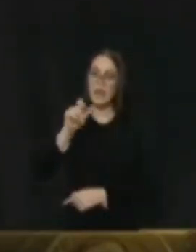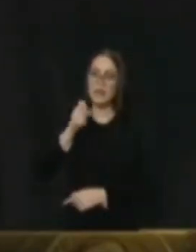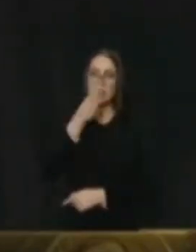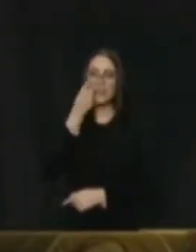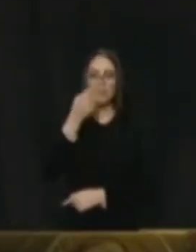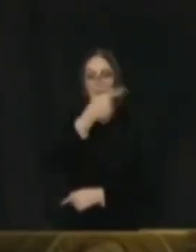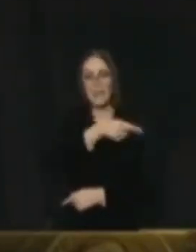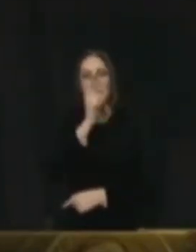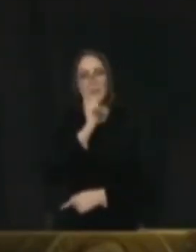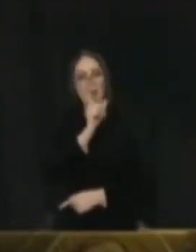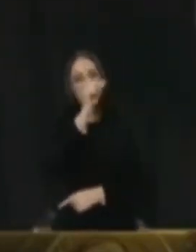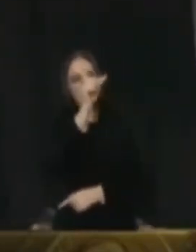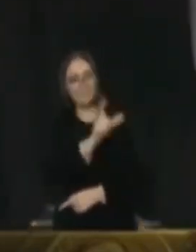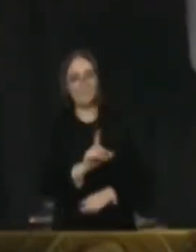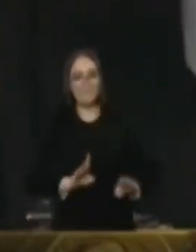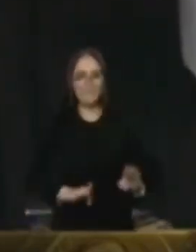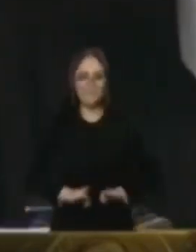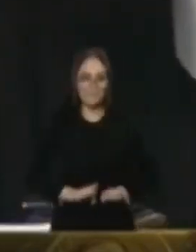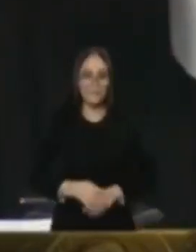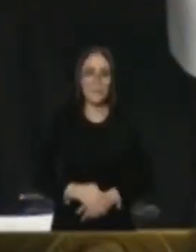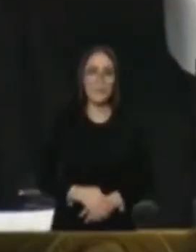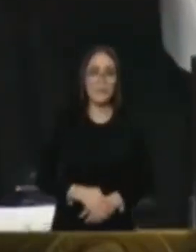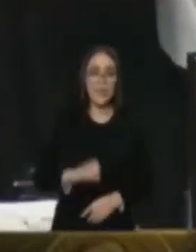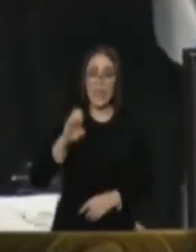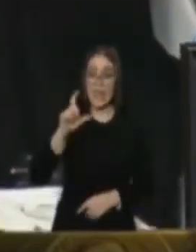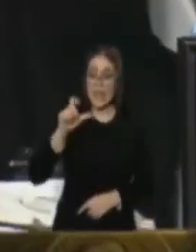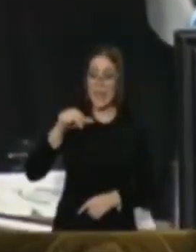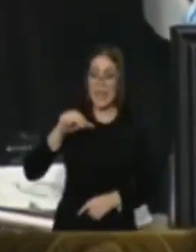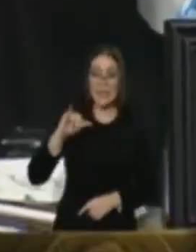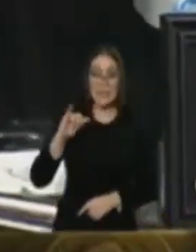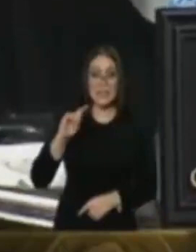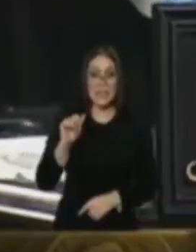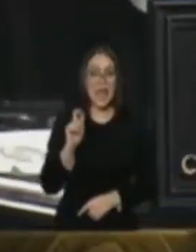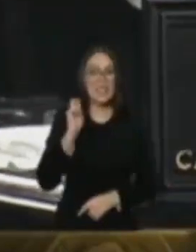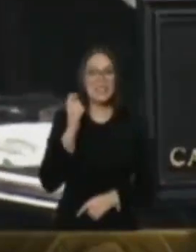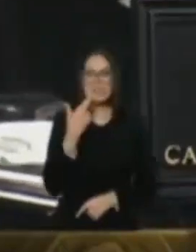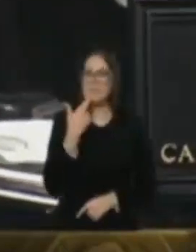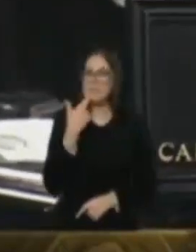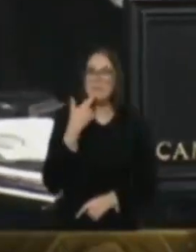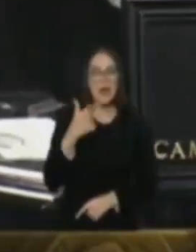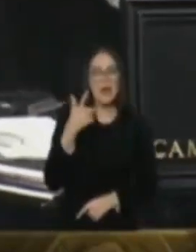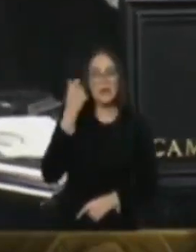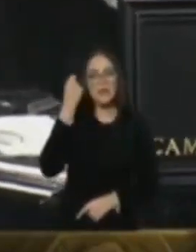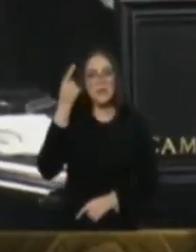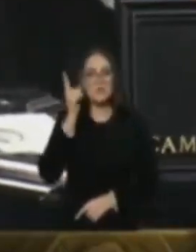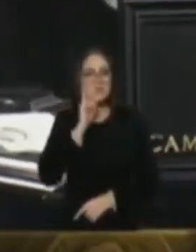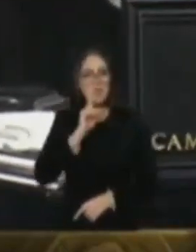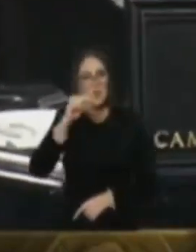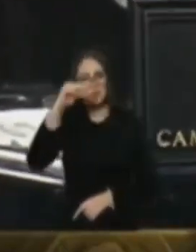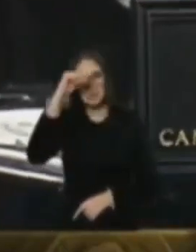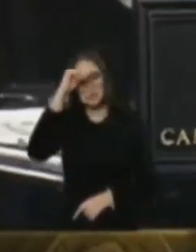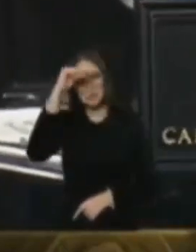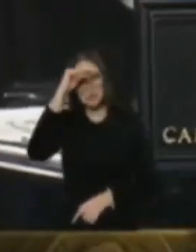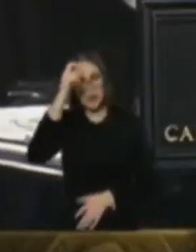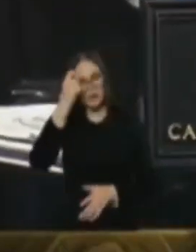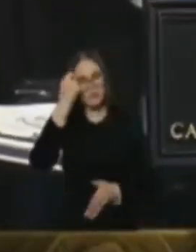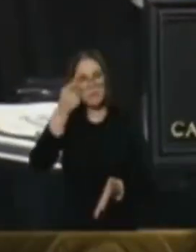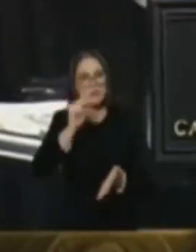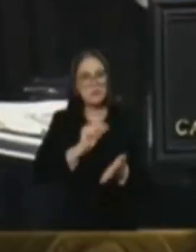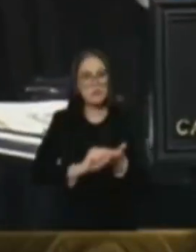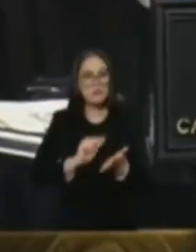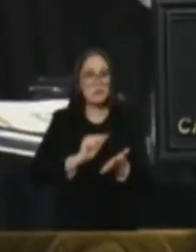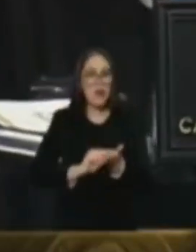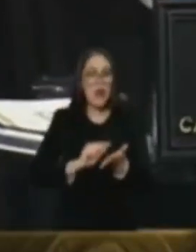Elenita es la mejor escritora de nuestros días, la más inteligente, pero sobre todo la que ha